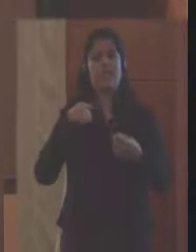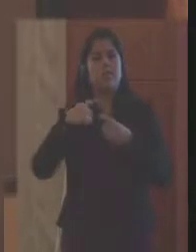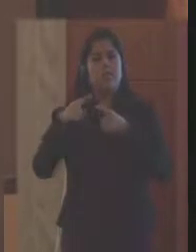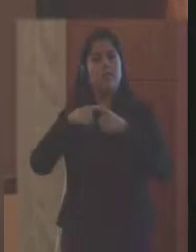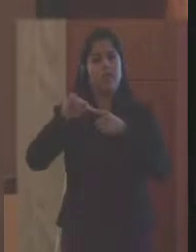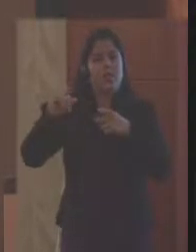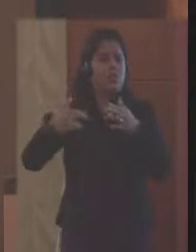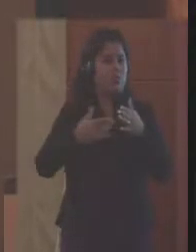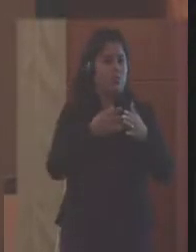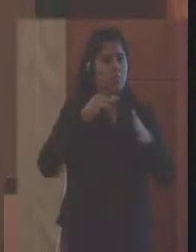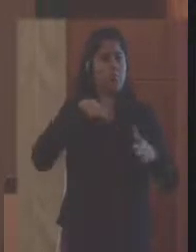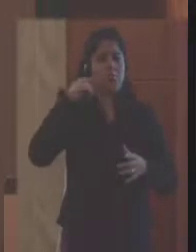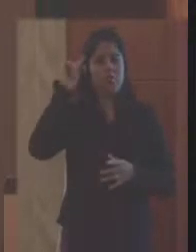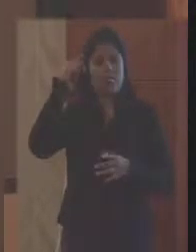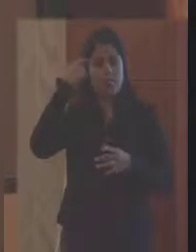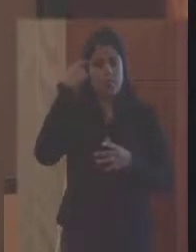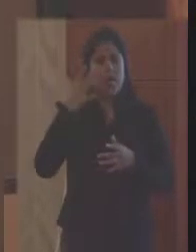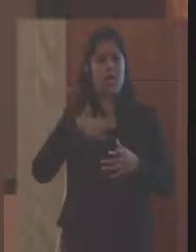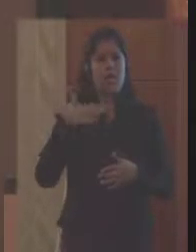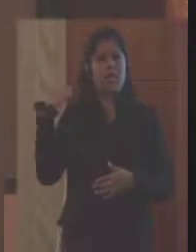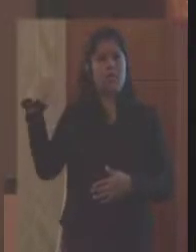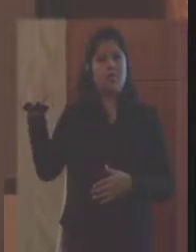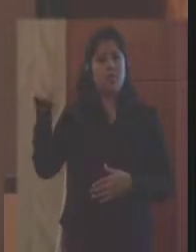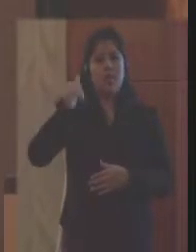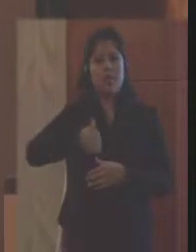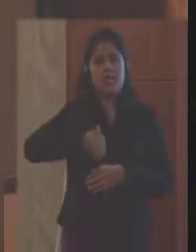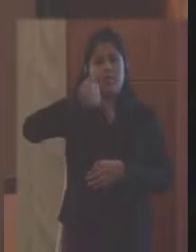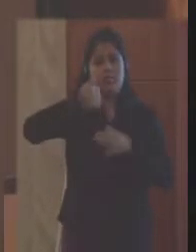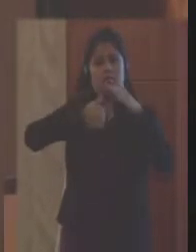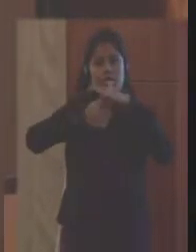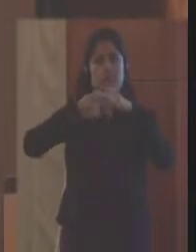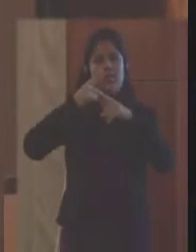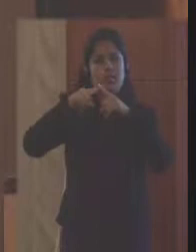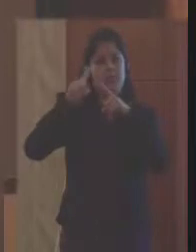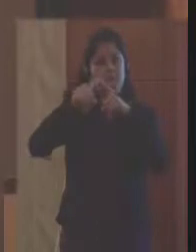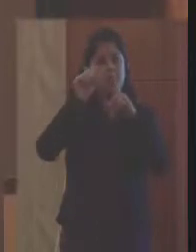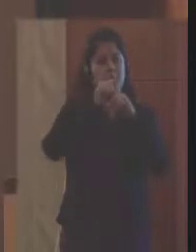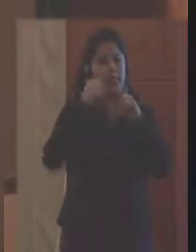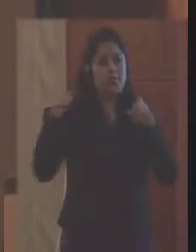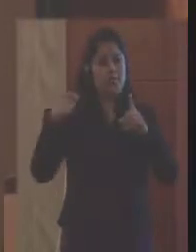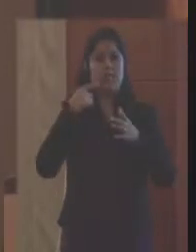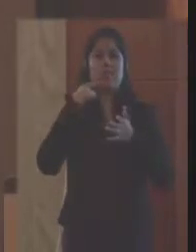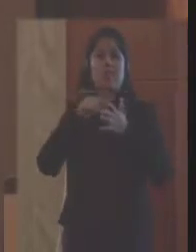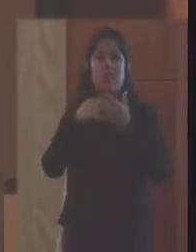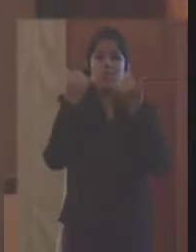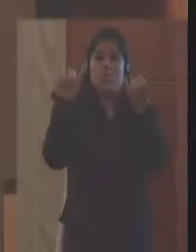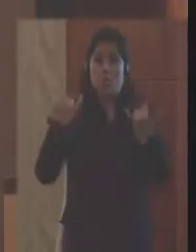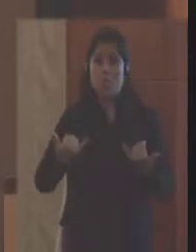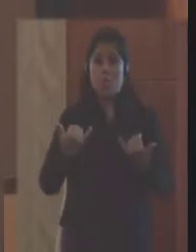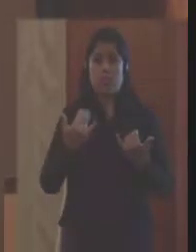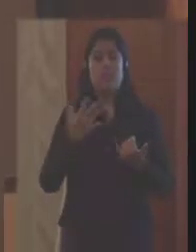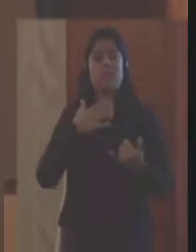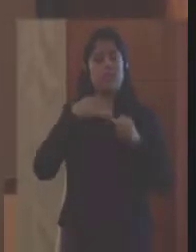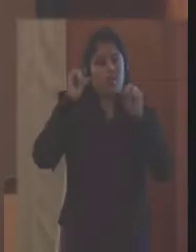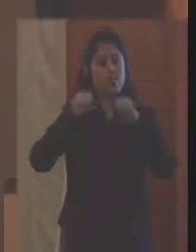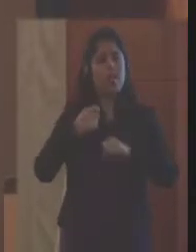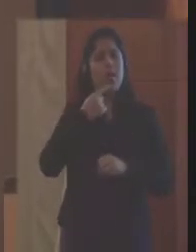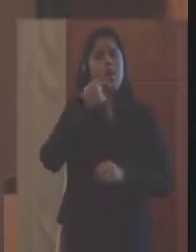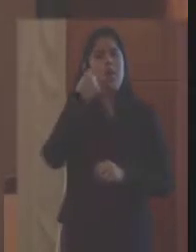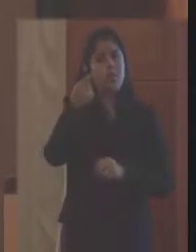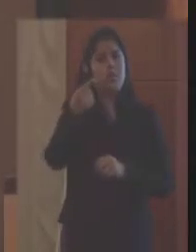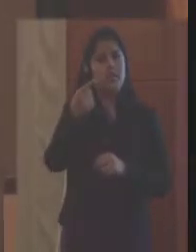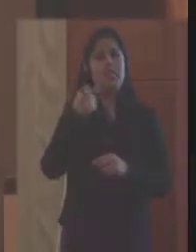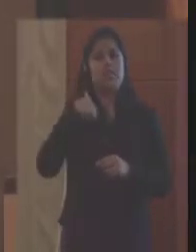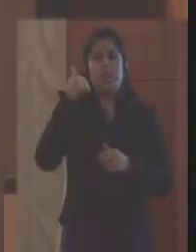que es hacia las gobernaciones, y hacia los alcaldes, que son las cabezas de estos sistemas. Por eso, hoy podemos decir, de acuerdo a